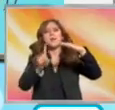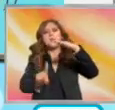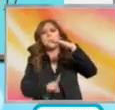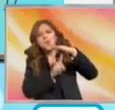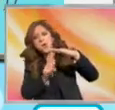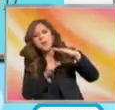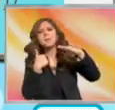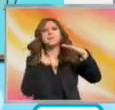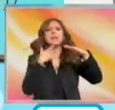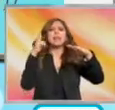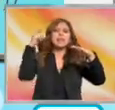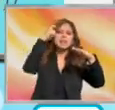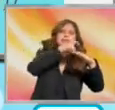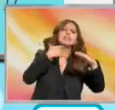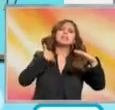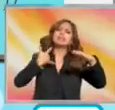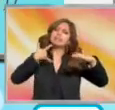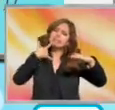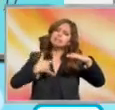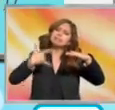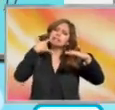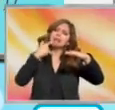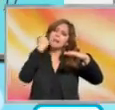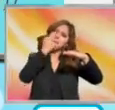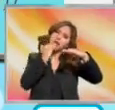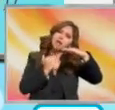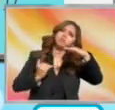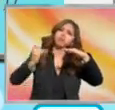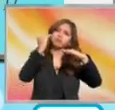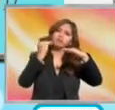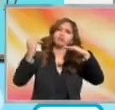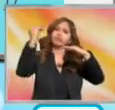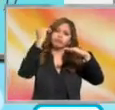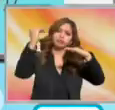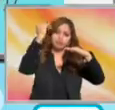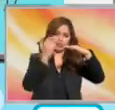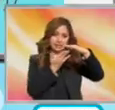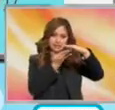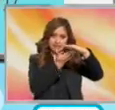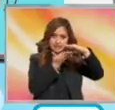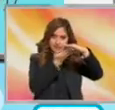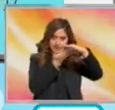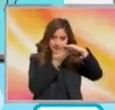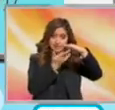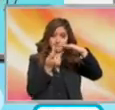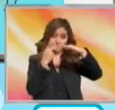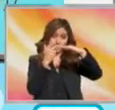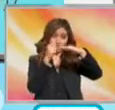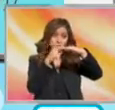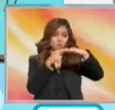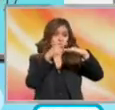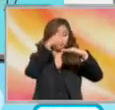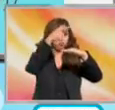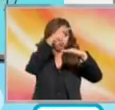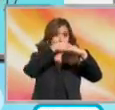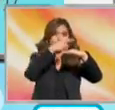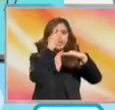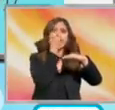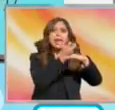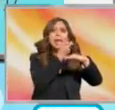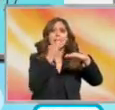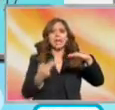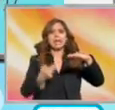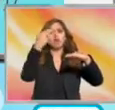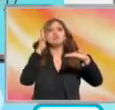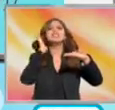nos costó para llegar a... Son los Pero es lo que escalones, sostiene, es al lo final, que ¿no? sostiene, pero la parte de arriba, eso es lo que somos, ese es el